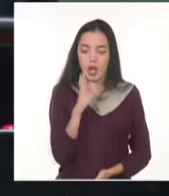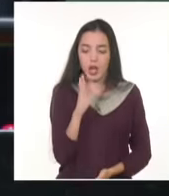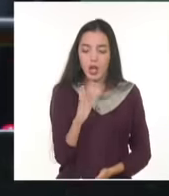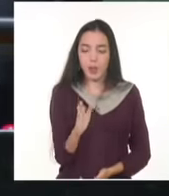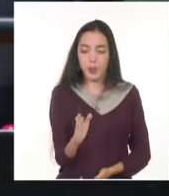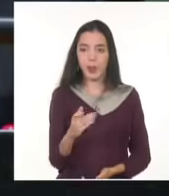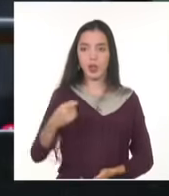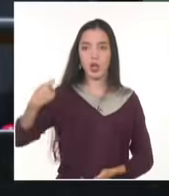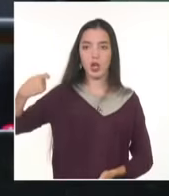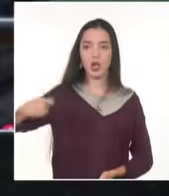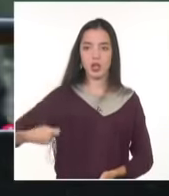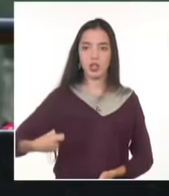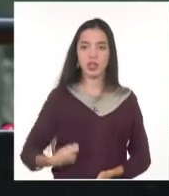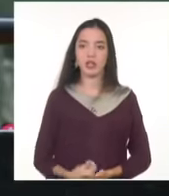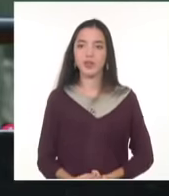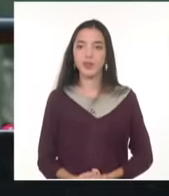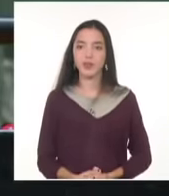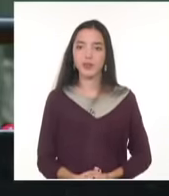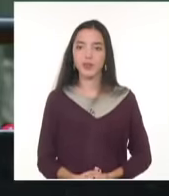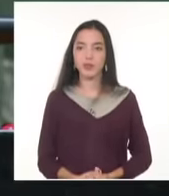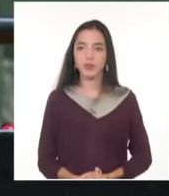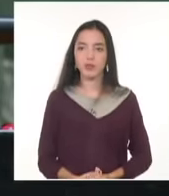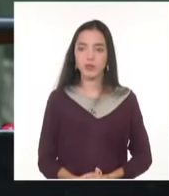cada nación. Muchas gracias.